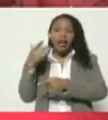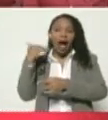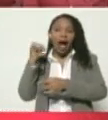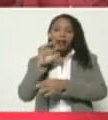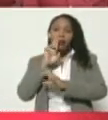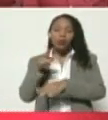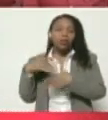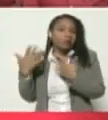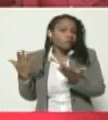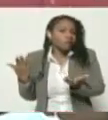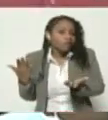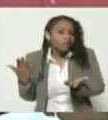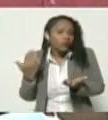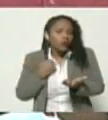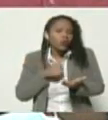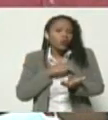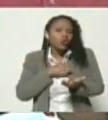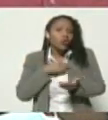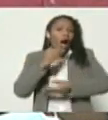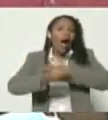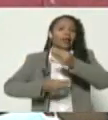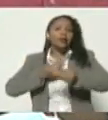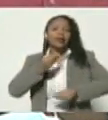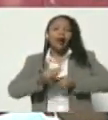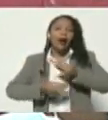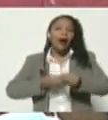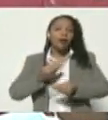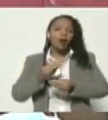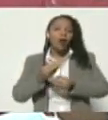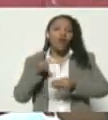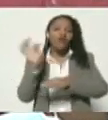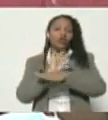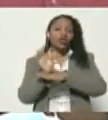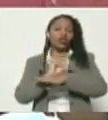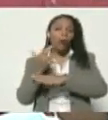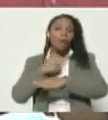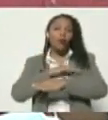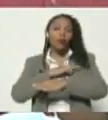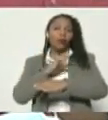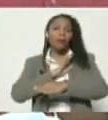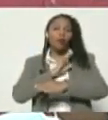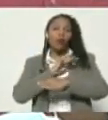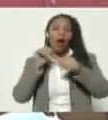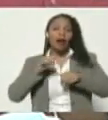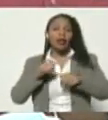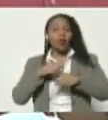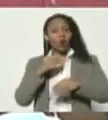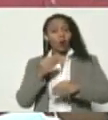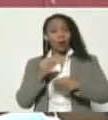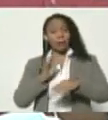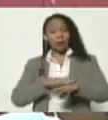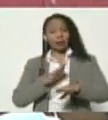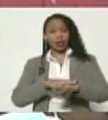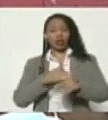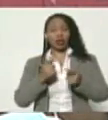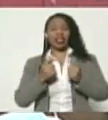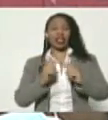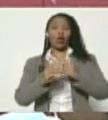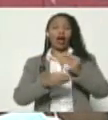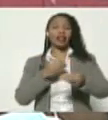resultados. Nosotros hacemos la función nuestra aquí, lo que ha sido, lo que hemos tratado